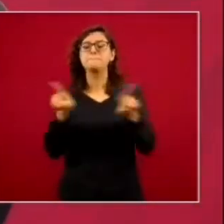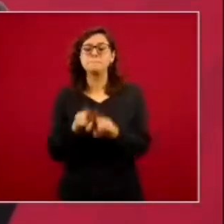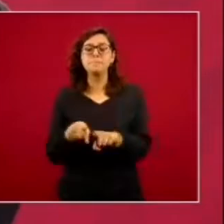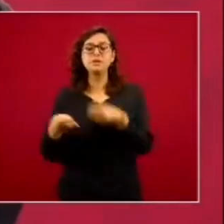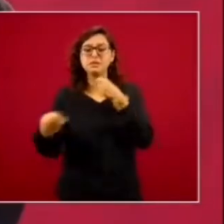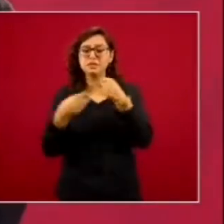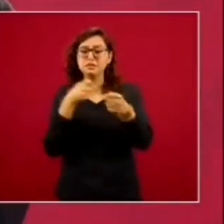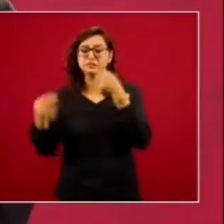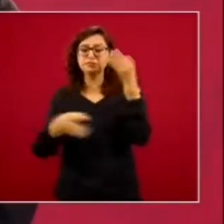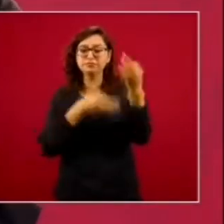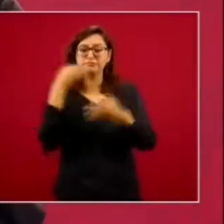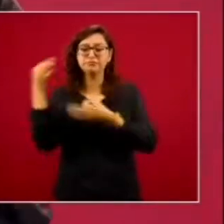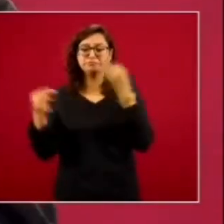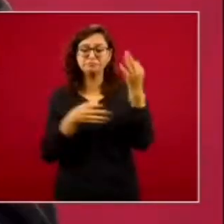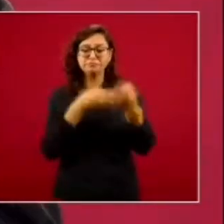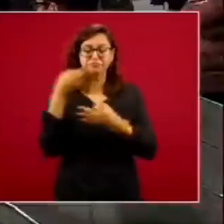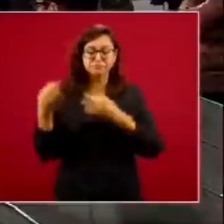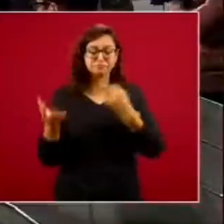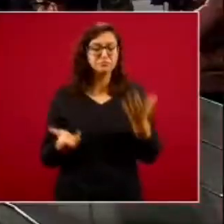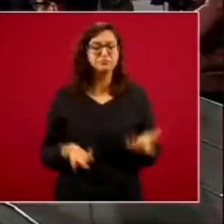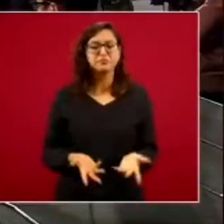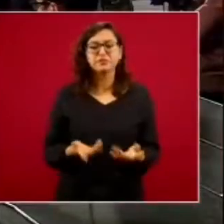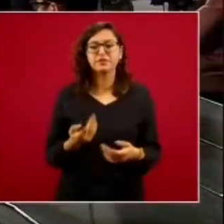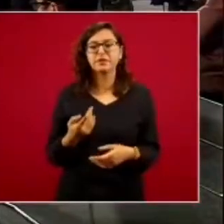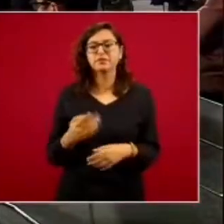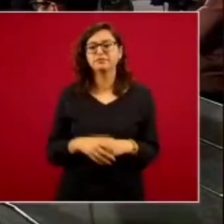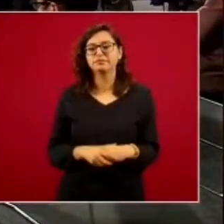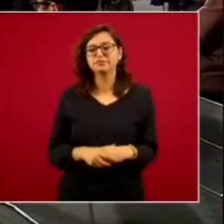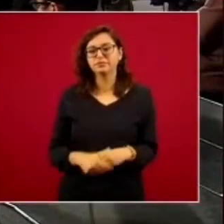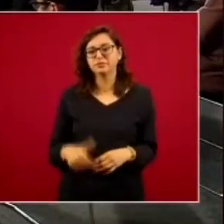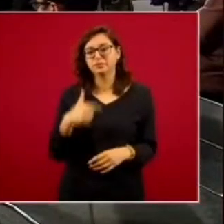Nada más que, ¿por qué digo Reforma?